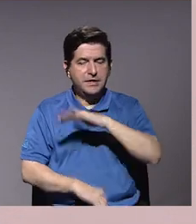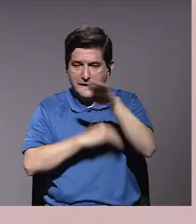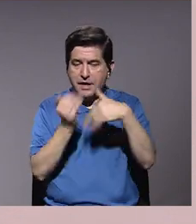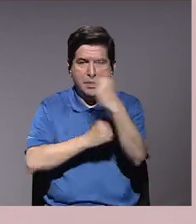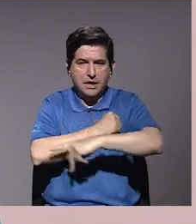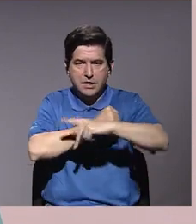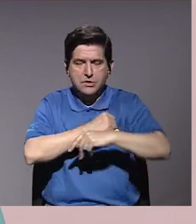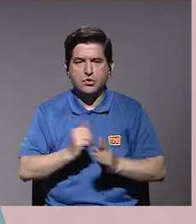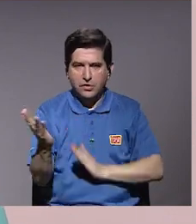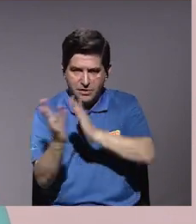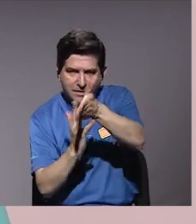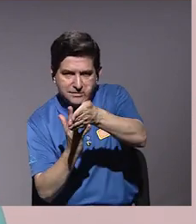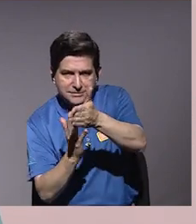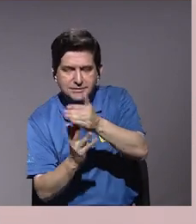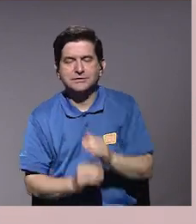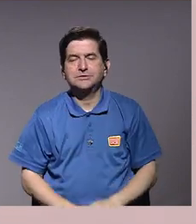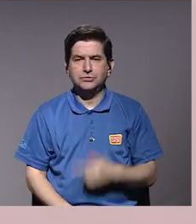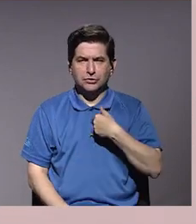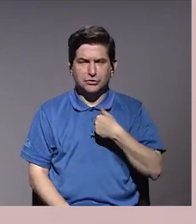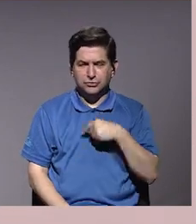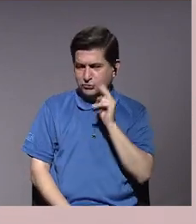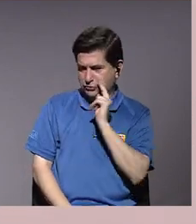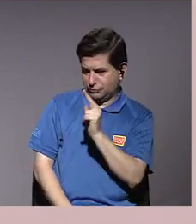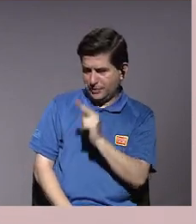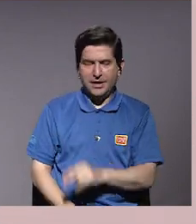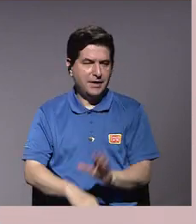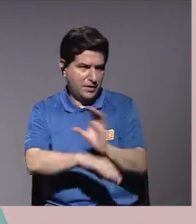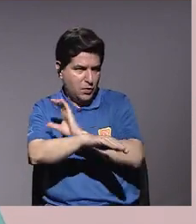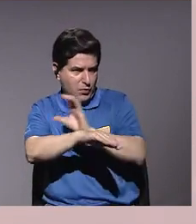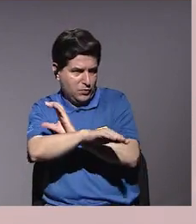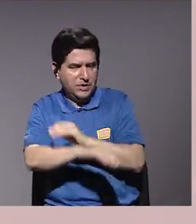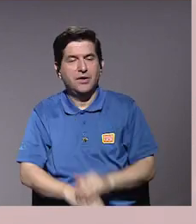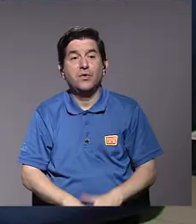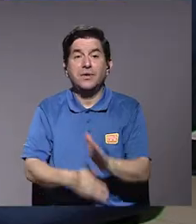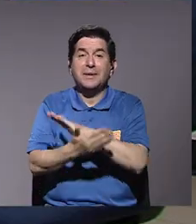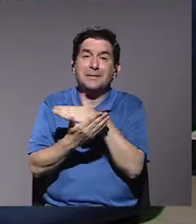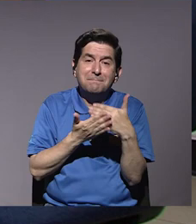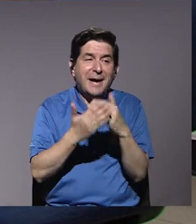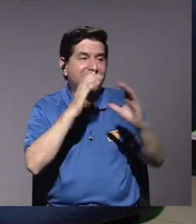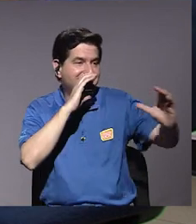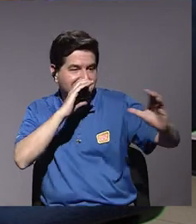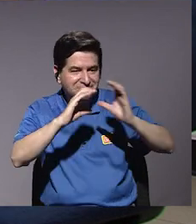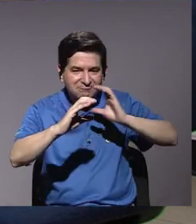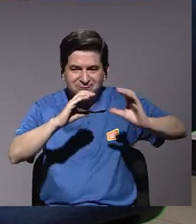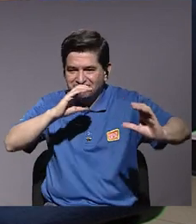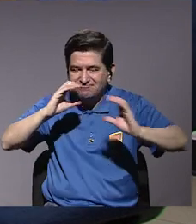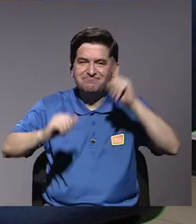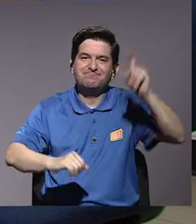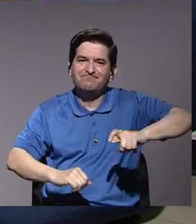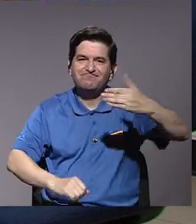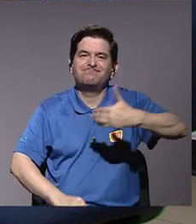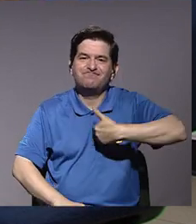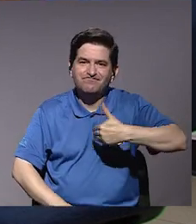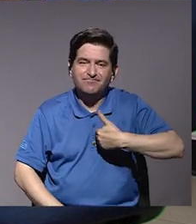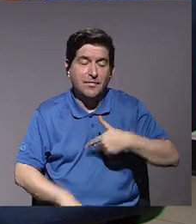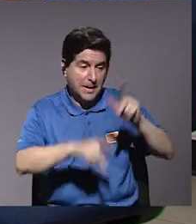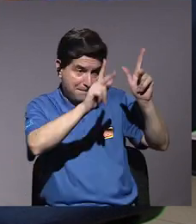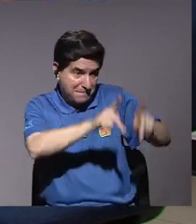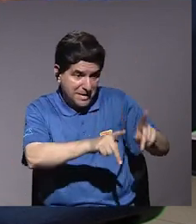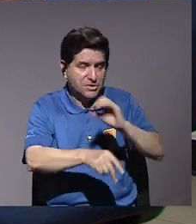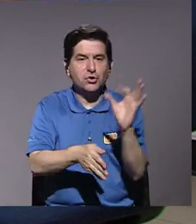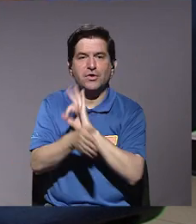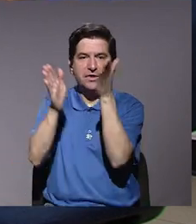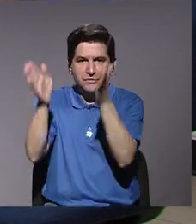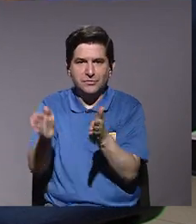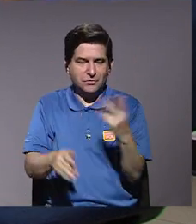a nivel nacional. Entonces, voy a ver un poco la computadora primero, ¿verdad? Eso es parte un poco de la comunicación que tiene que haber entre el usuario